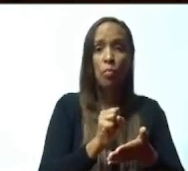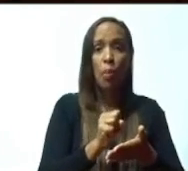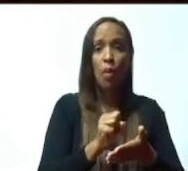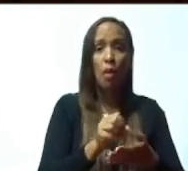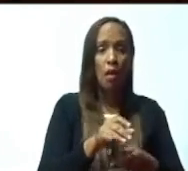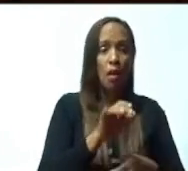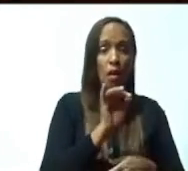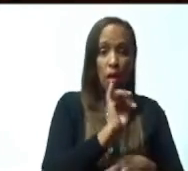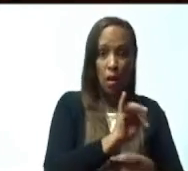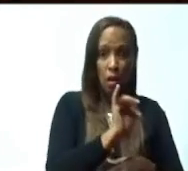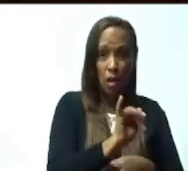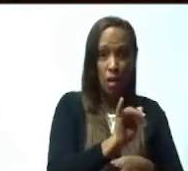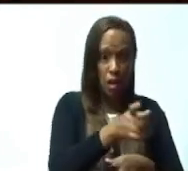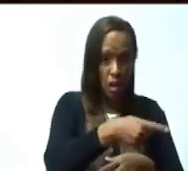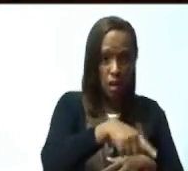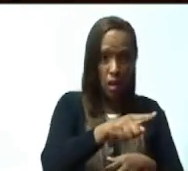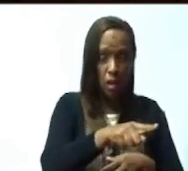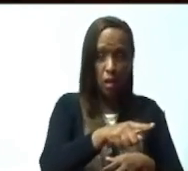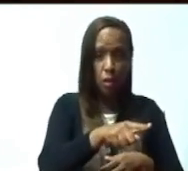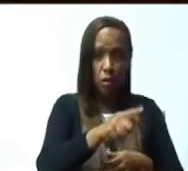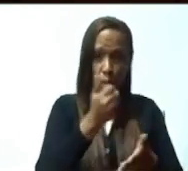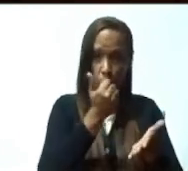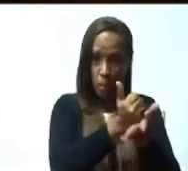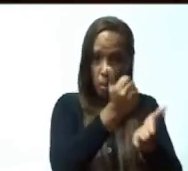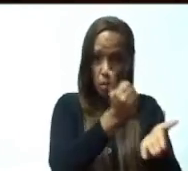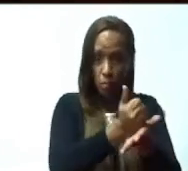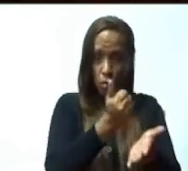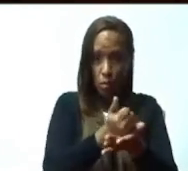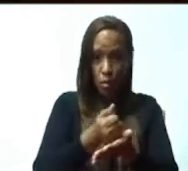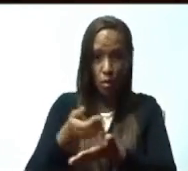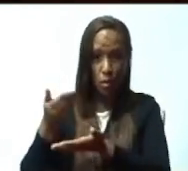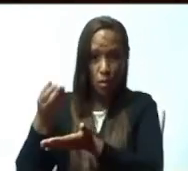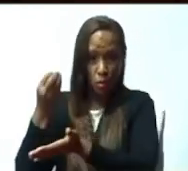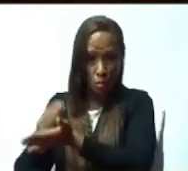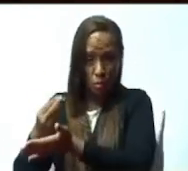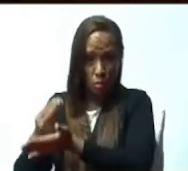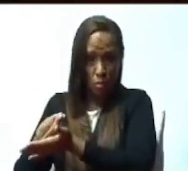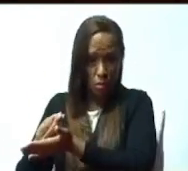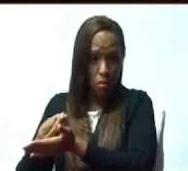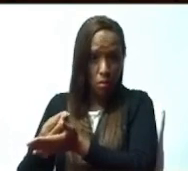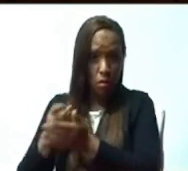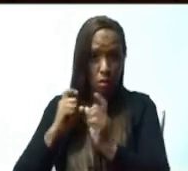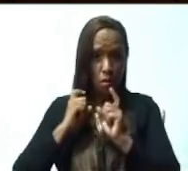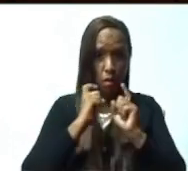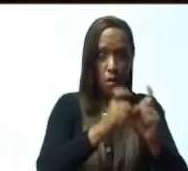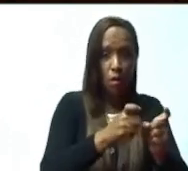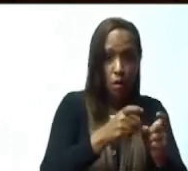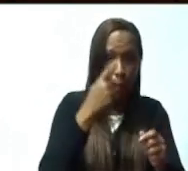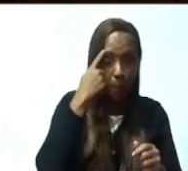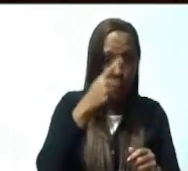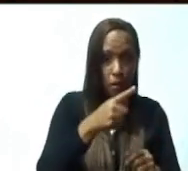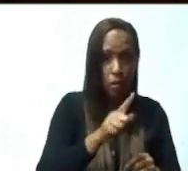bono? Esa es la pregunta. Y la pregunta es,